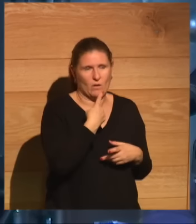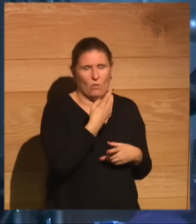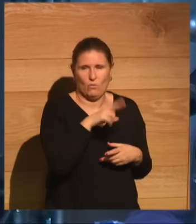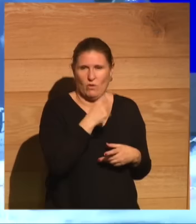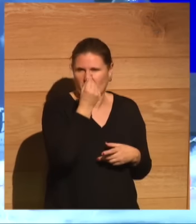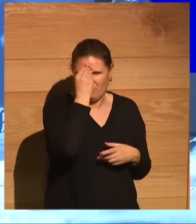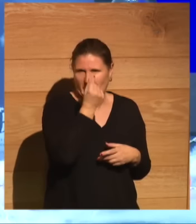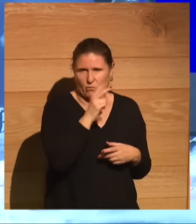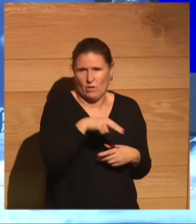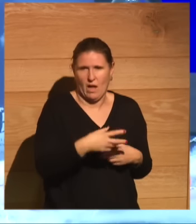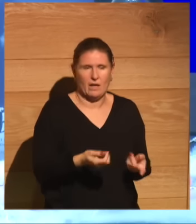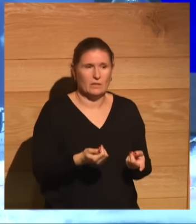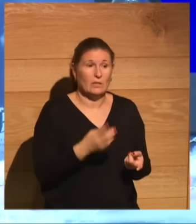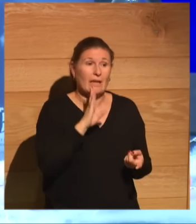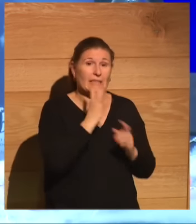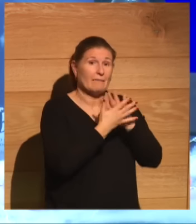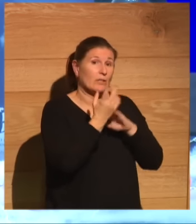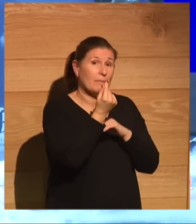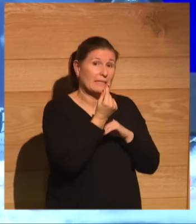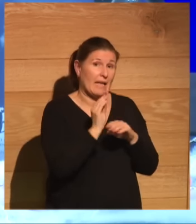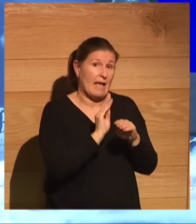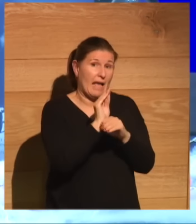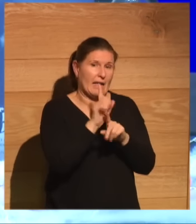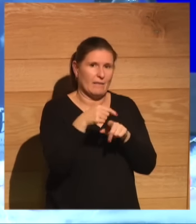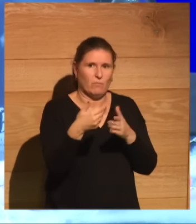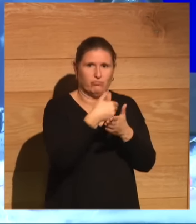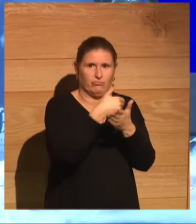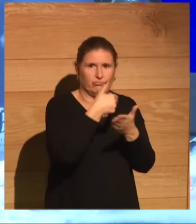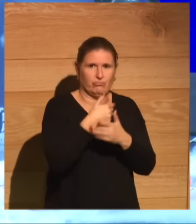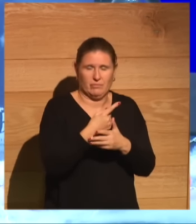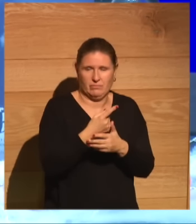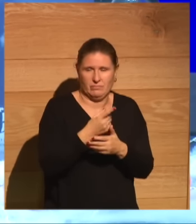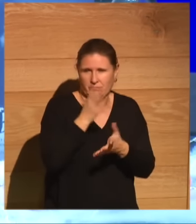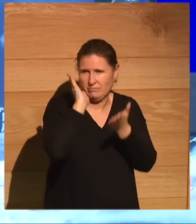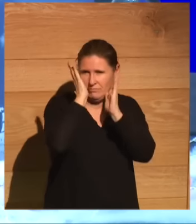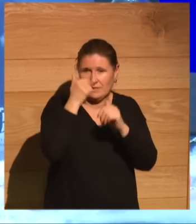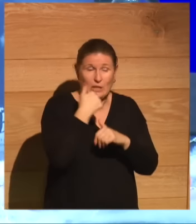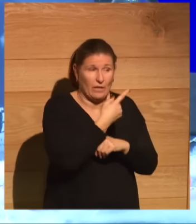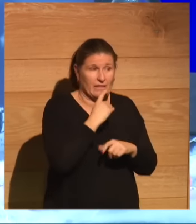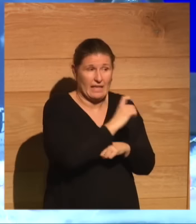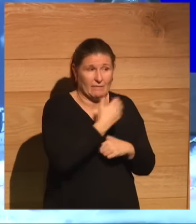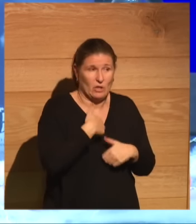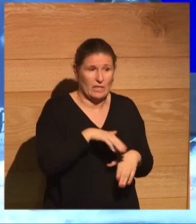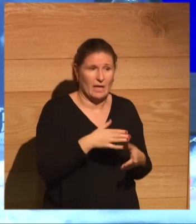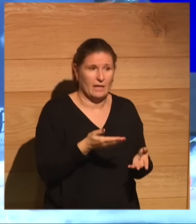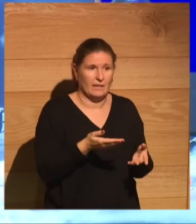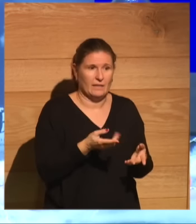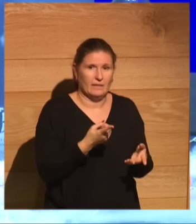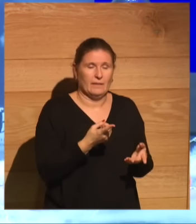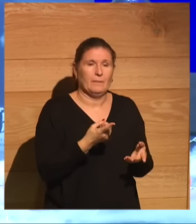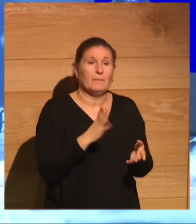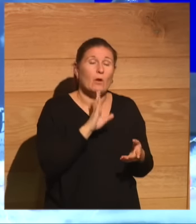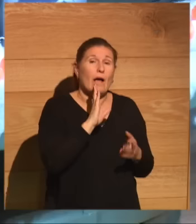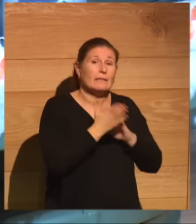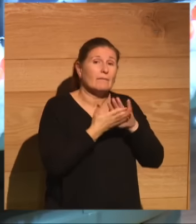decir, Arturo? Antes de que hablemos de la pasta que dio la película, que es descomunal, ya te lo digo, Javi. No, descomunal, no te tengo en tensión. Vale. Pero